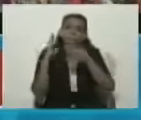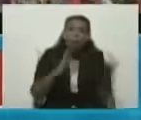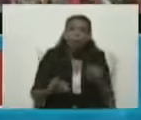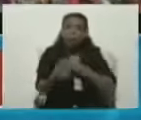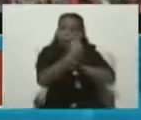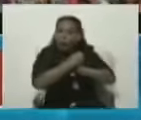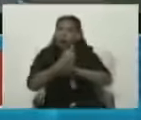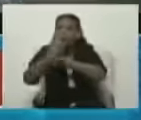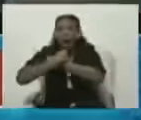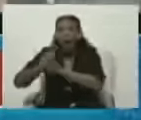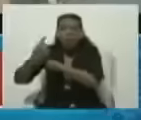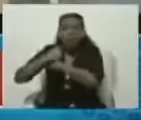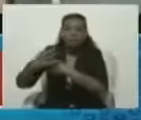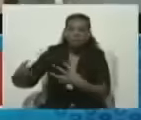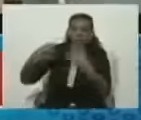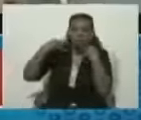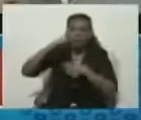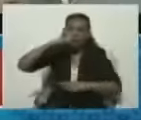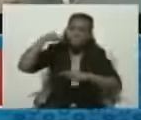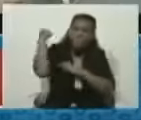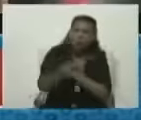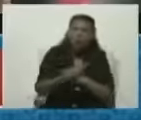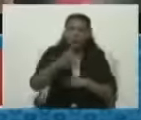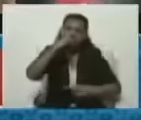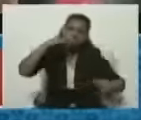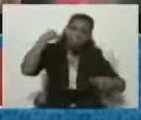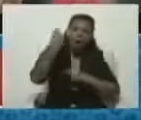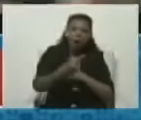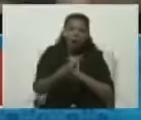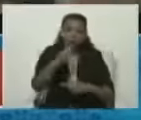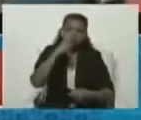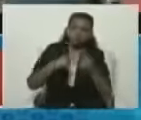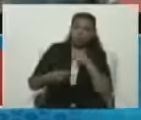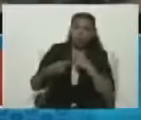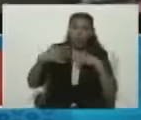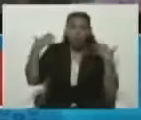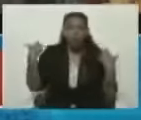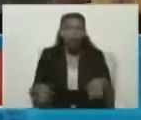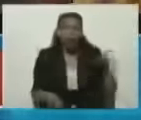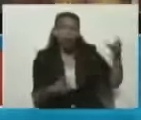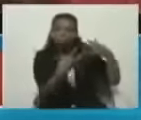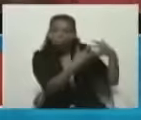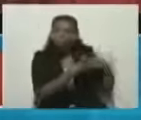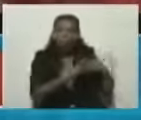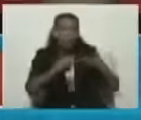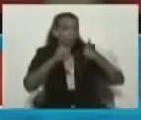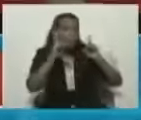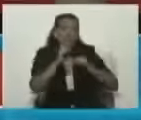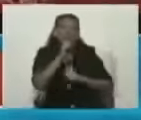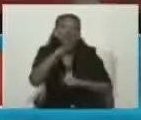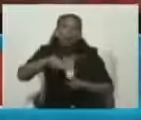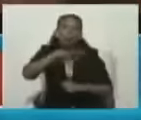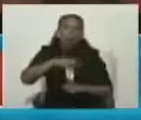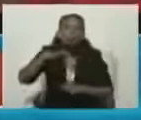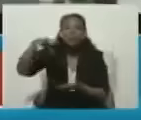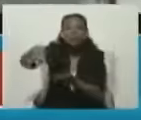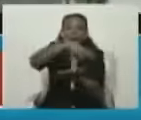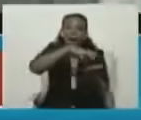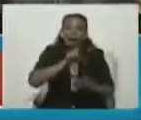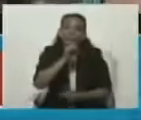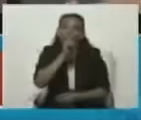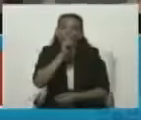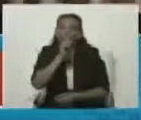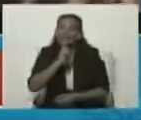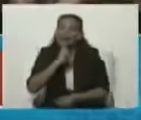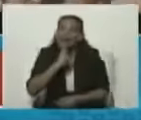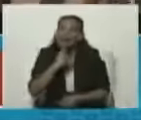amenazado de verdad por el más brutal y poderoso imperio que haya conocido la historia de esta humanidad, no nos permite decir en cuáles estados vamos a